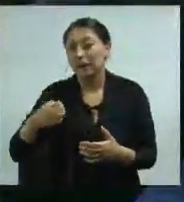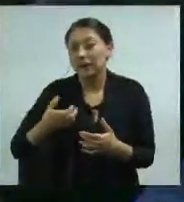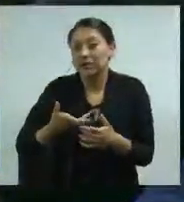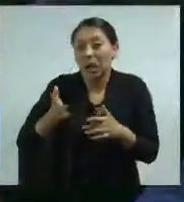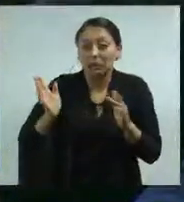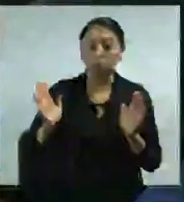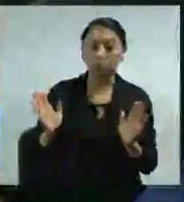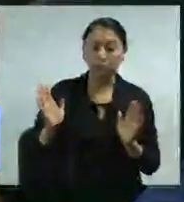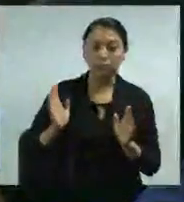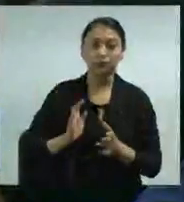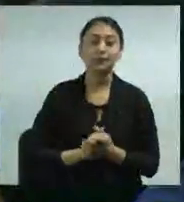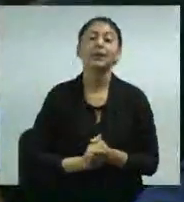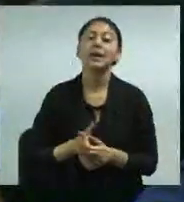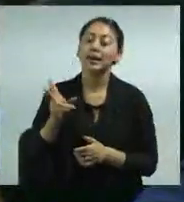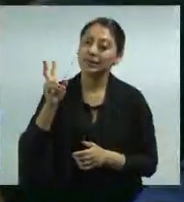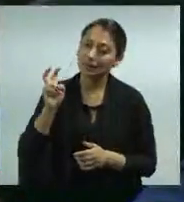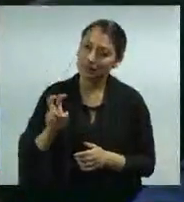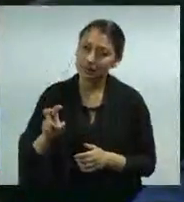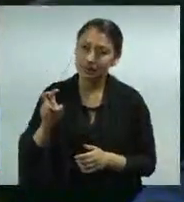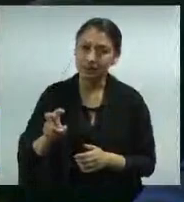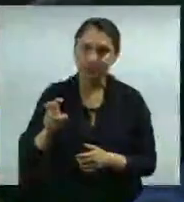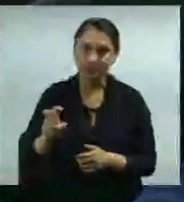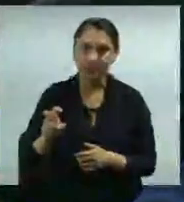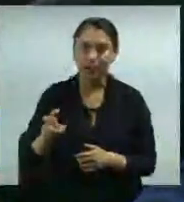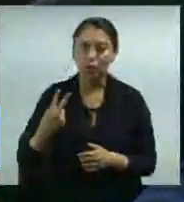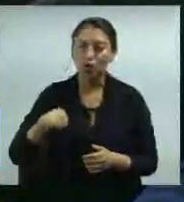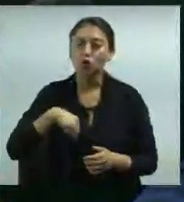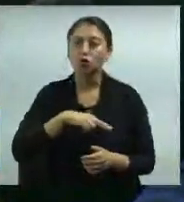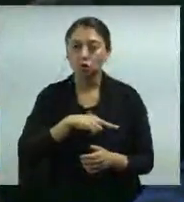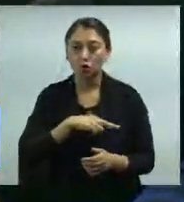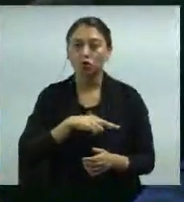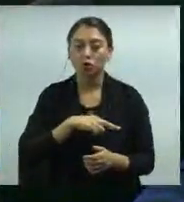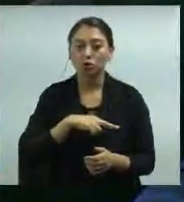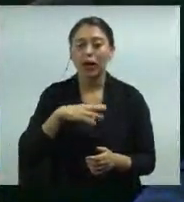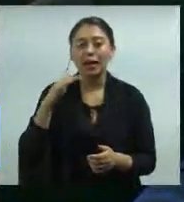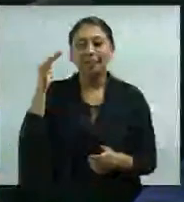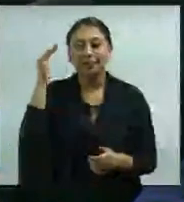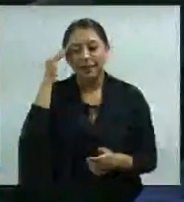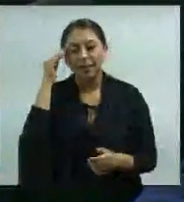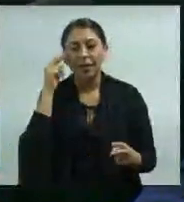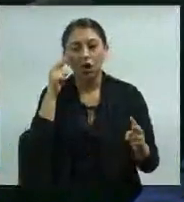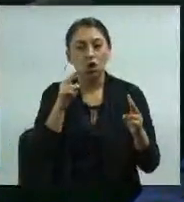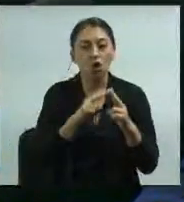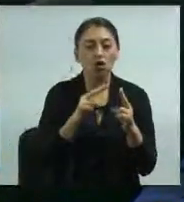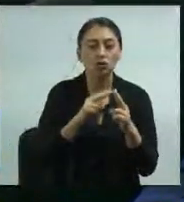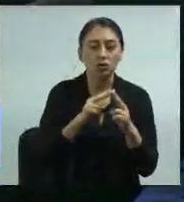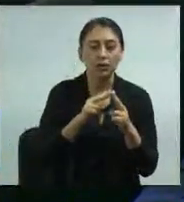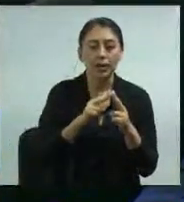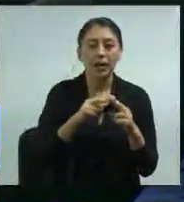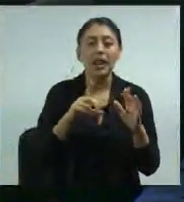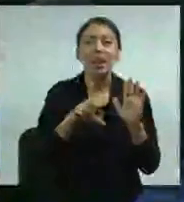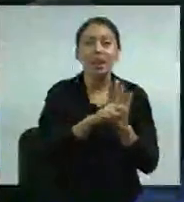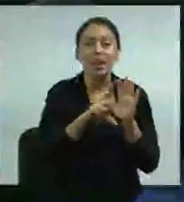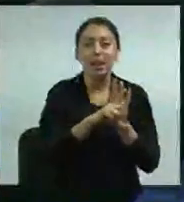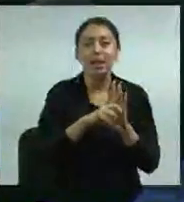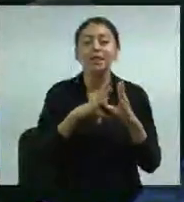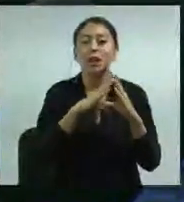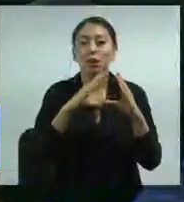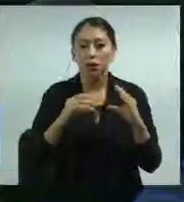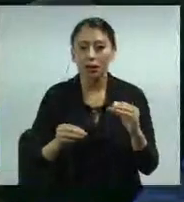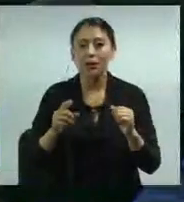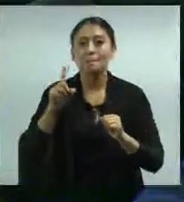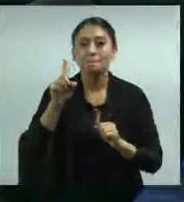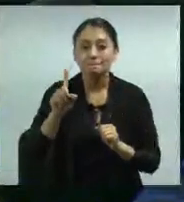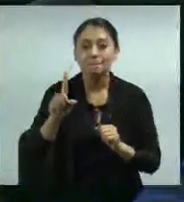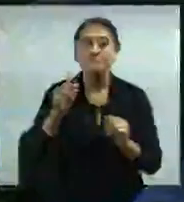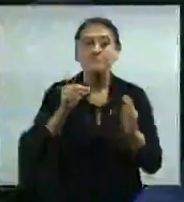sí es necesario uno actualizar la ley de Conred, porque viene desde 1996 esa ley, y